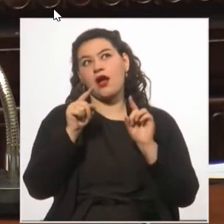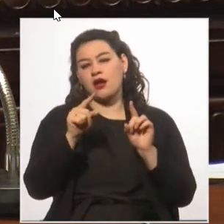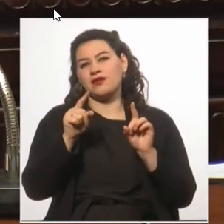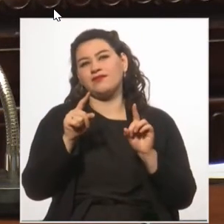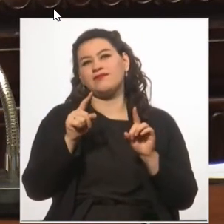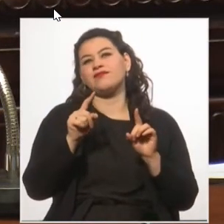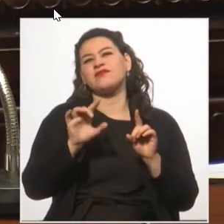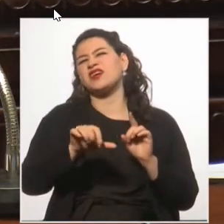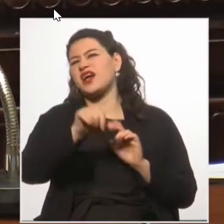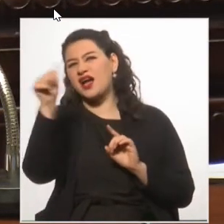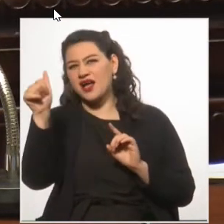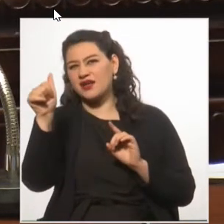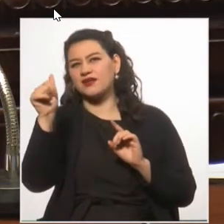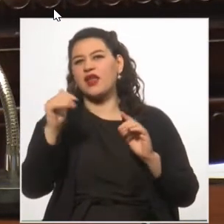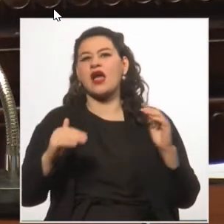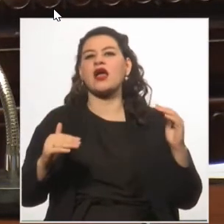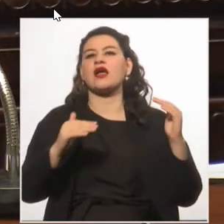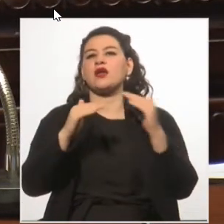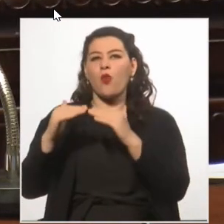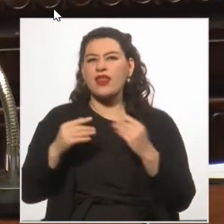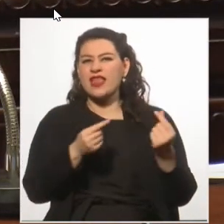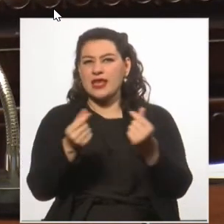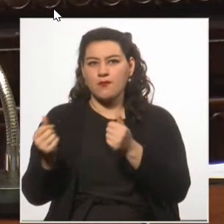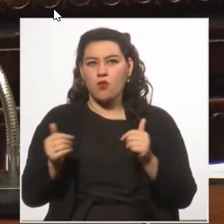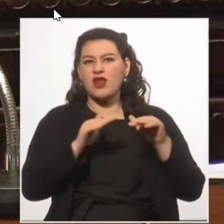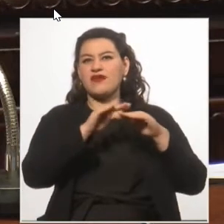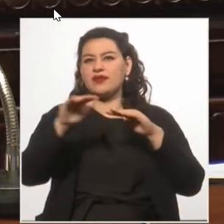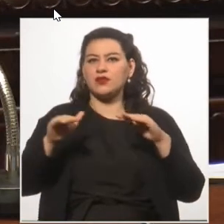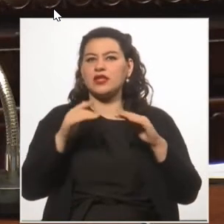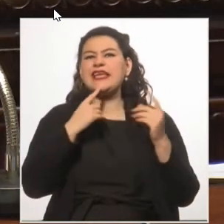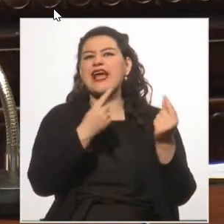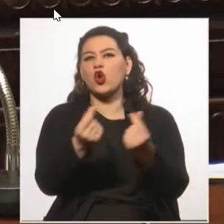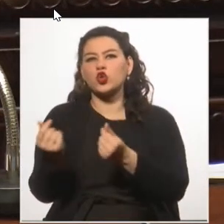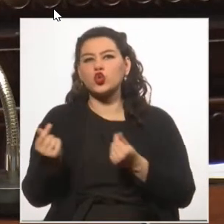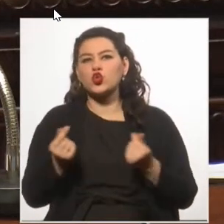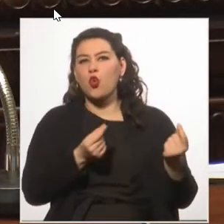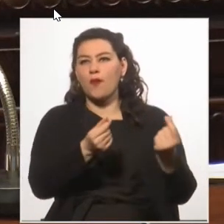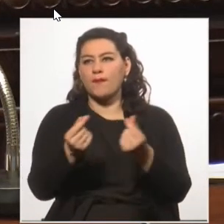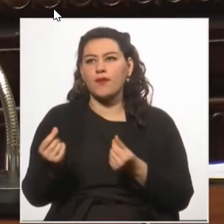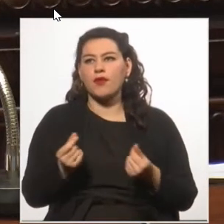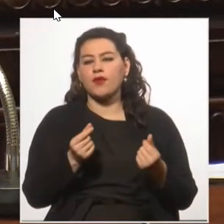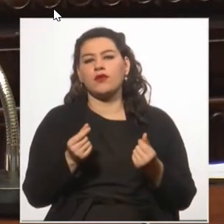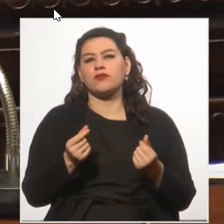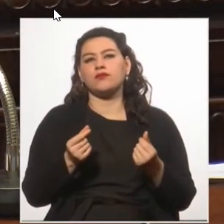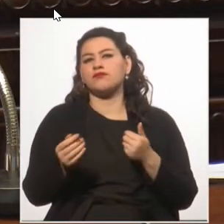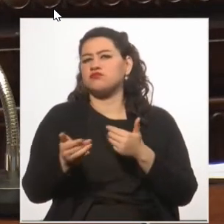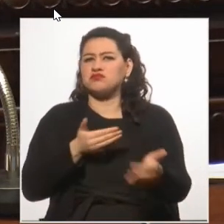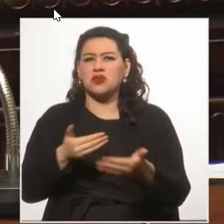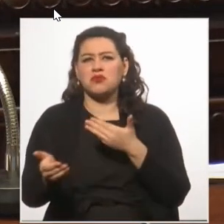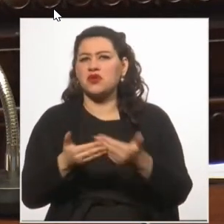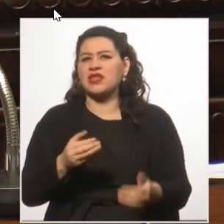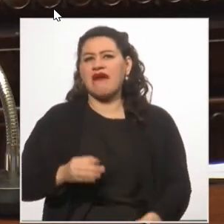ha triunfado el igualitarismo nivelador y el utilitarismo en detrimento de la vida